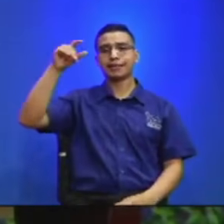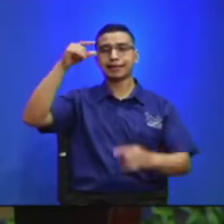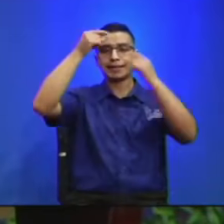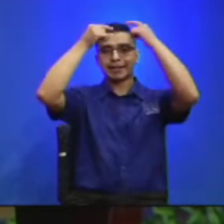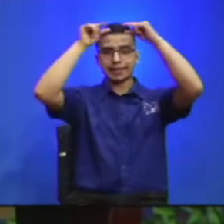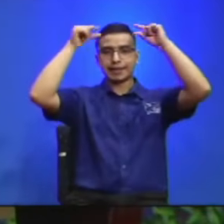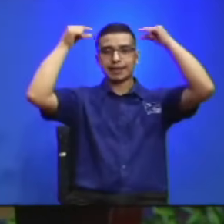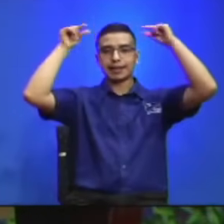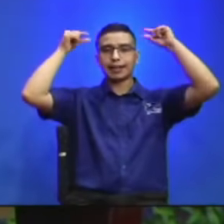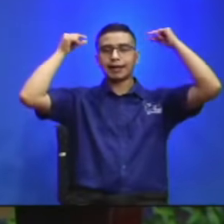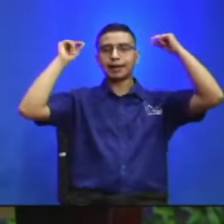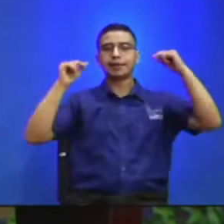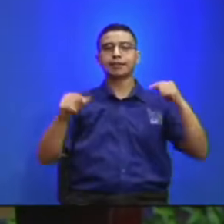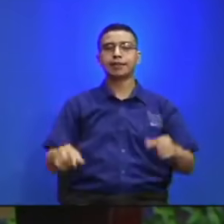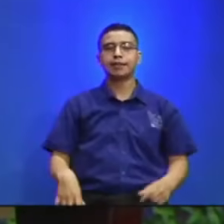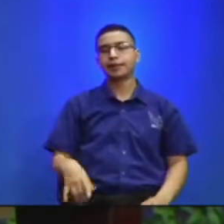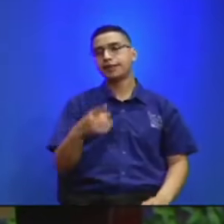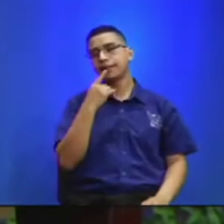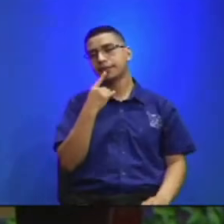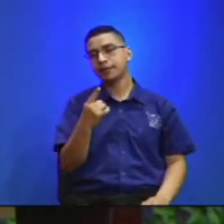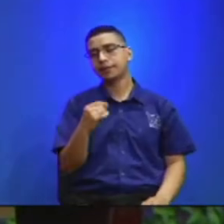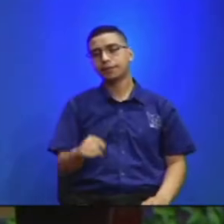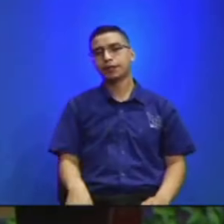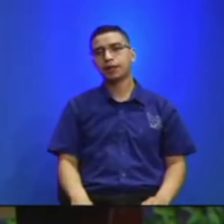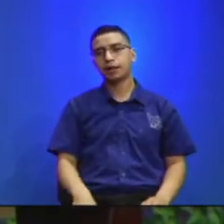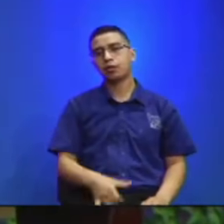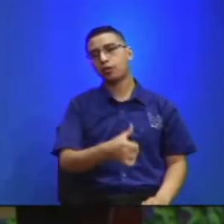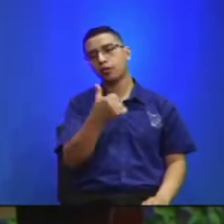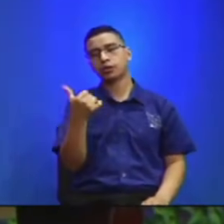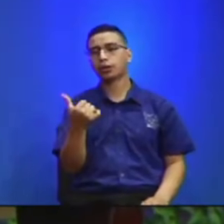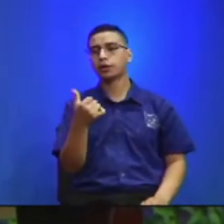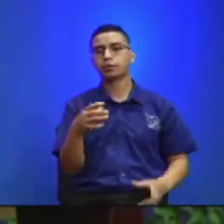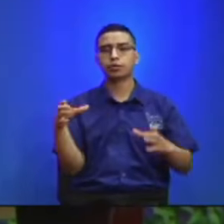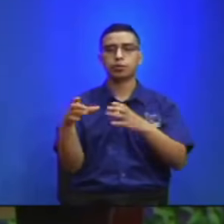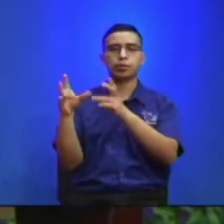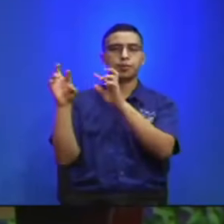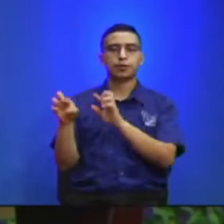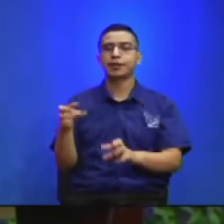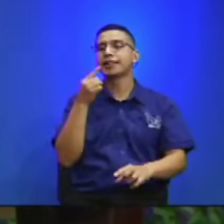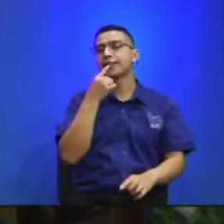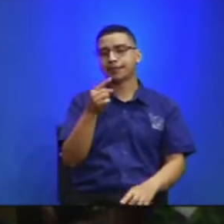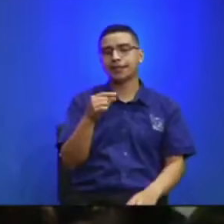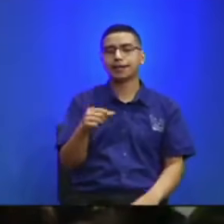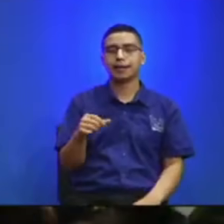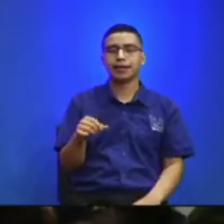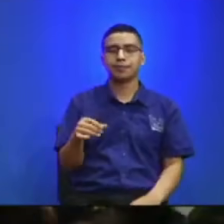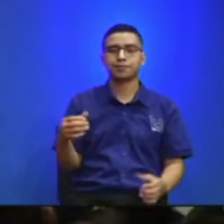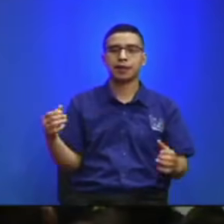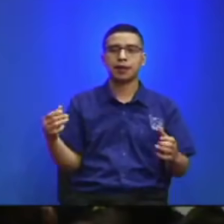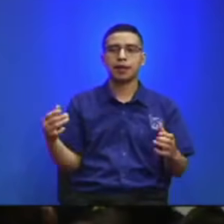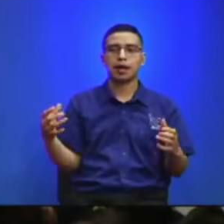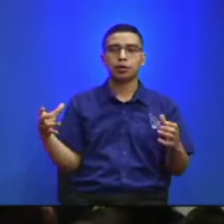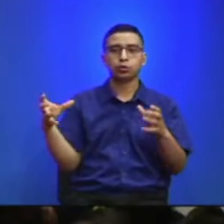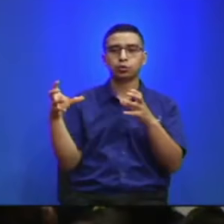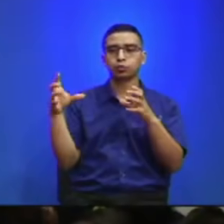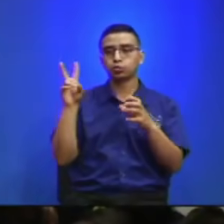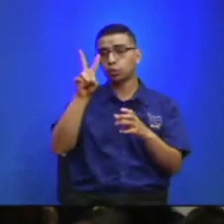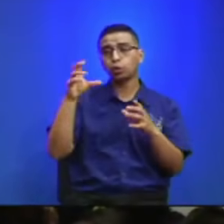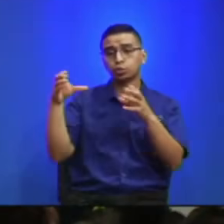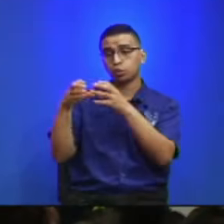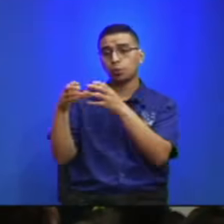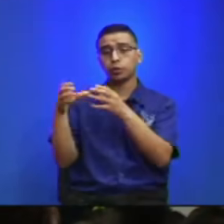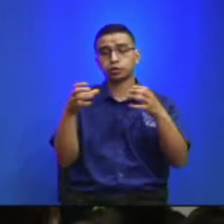que al cuerpo había que darle toda clase de placeres y entonces en esas corrientes habían otras escuelas que también